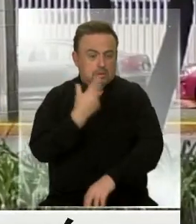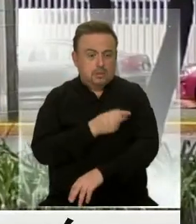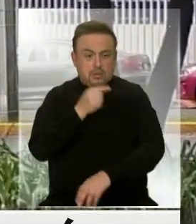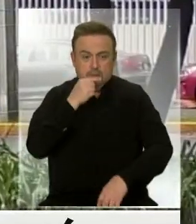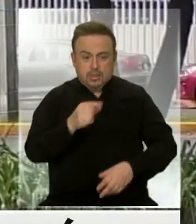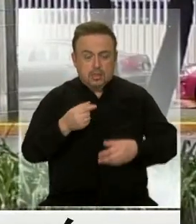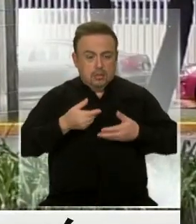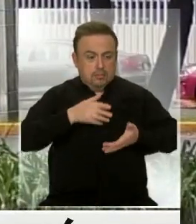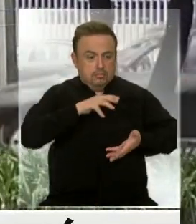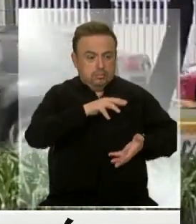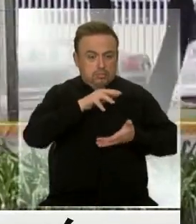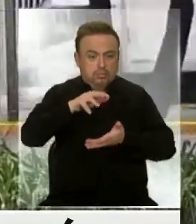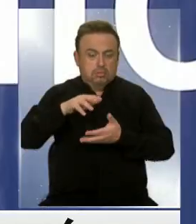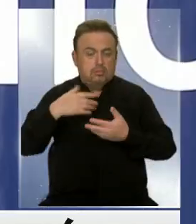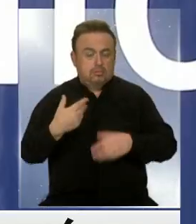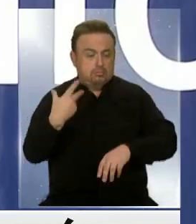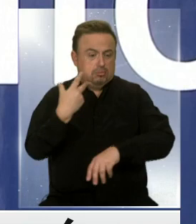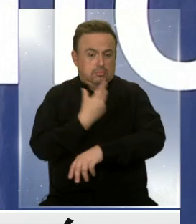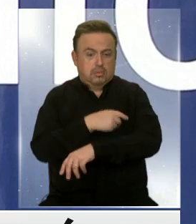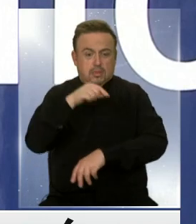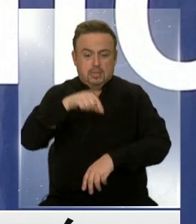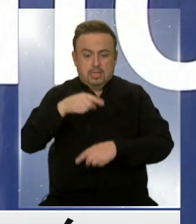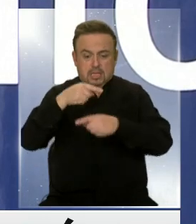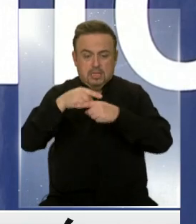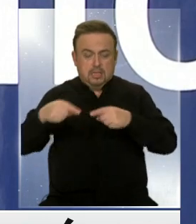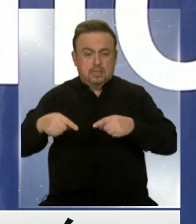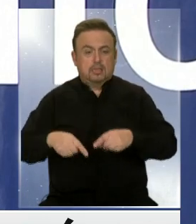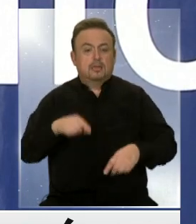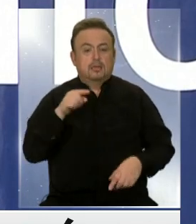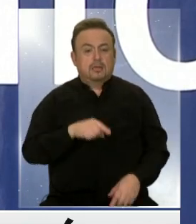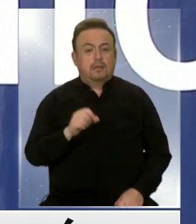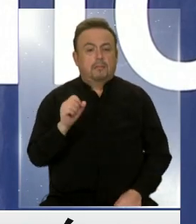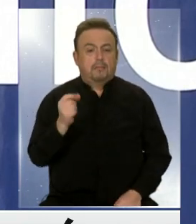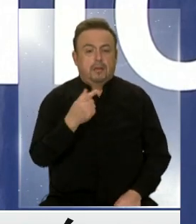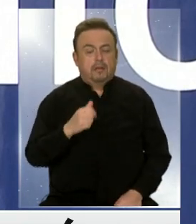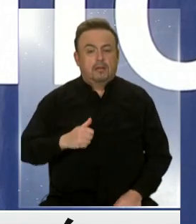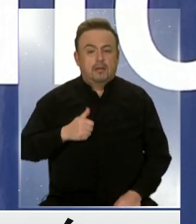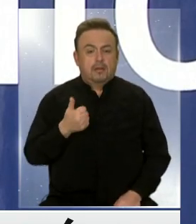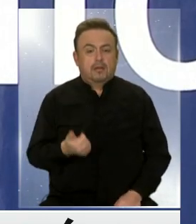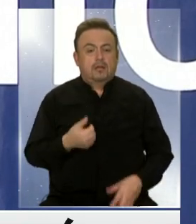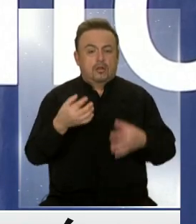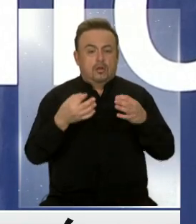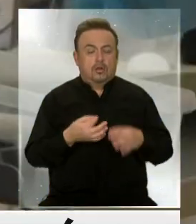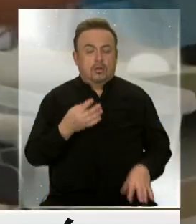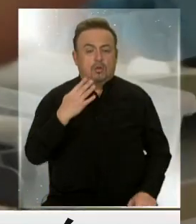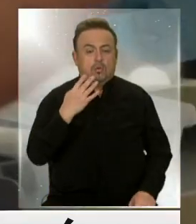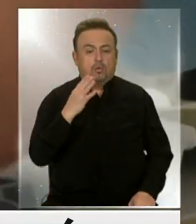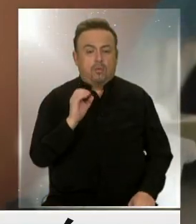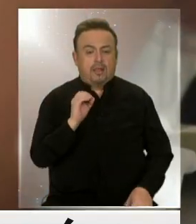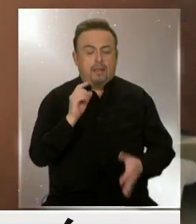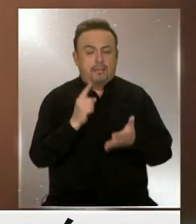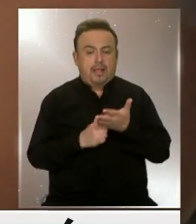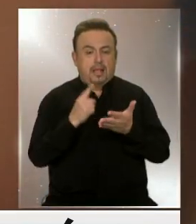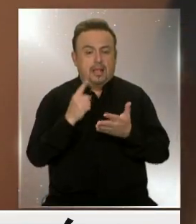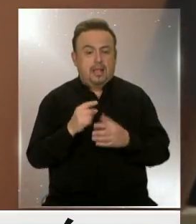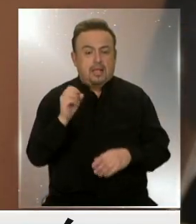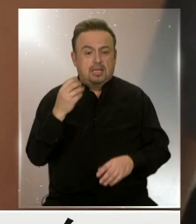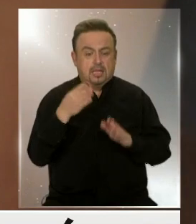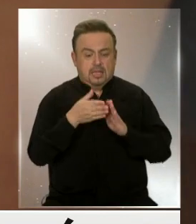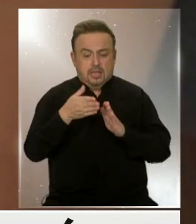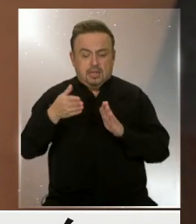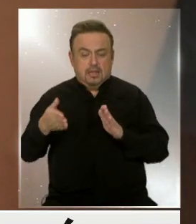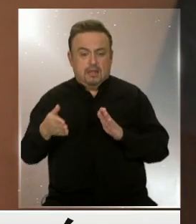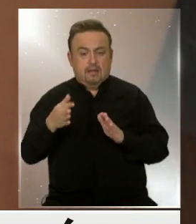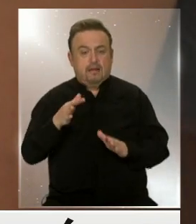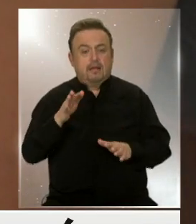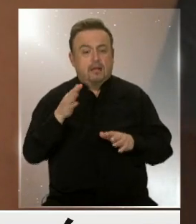comenzará, dijeron, a ser administrada esta semana a los primeros voluntarios de un total de 40.000 en el marco de la tercera fase